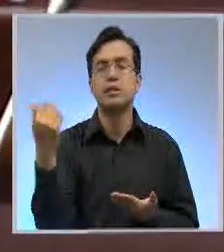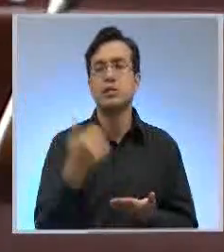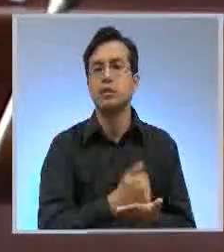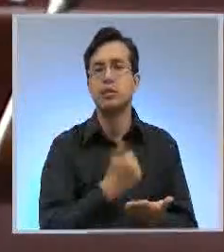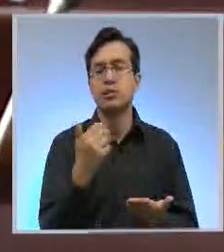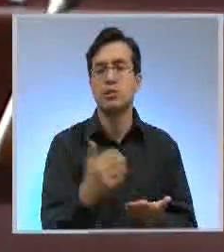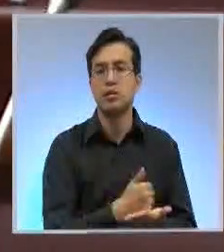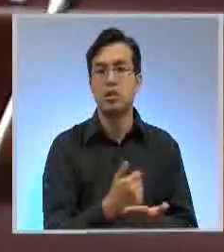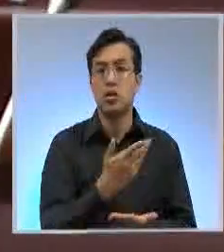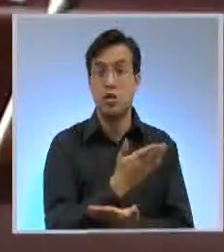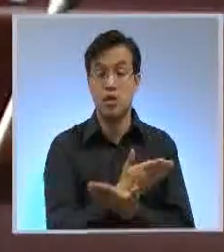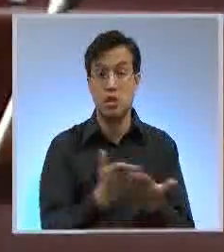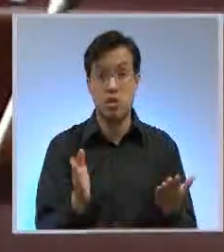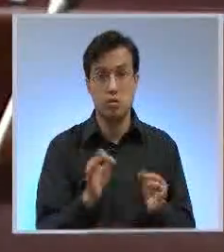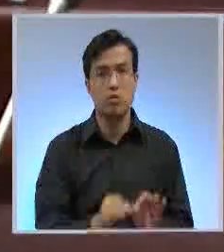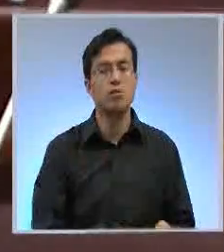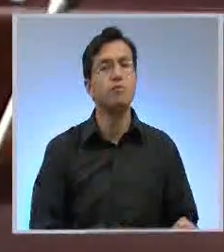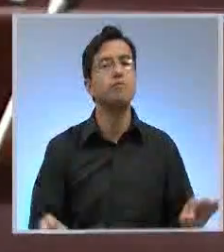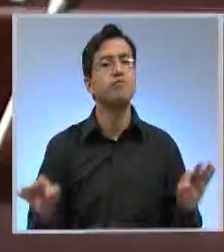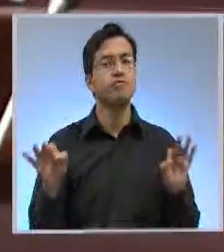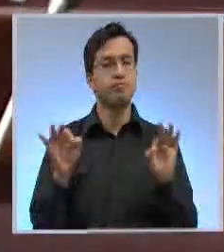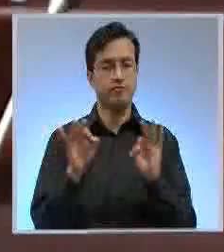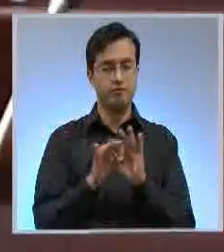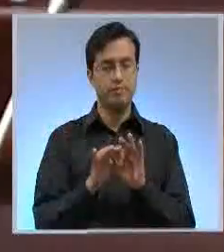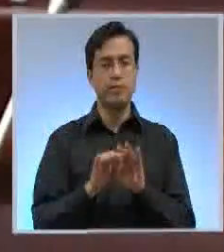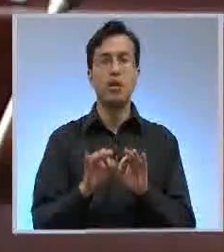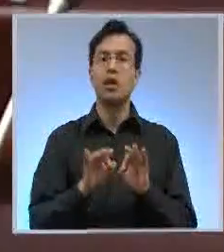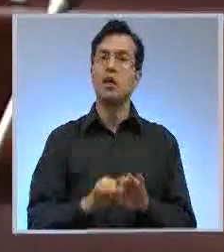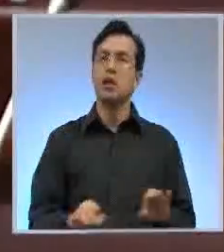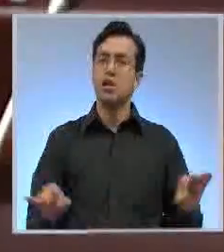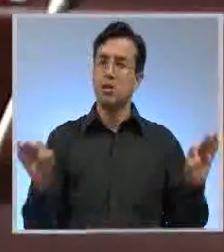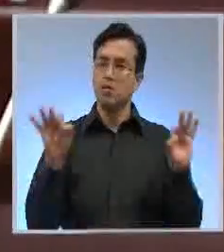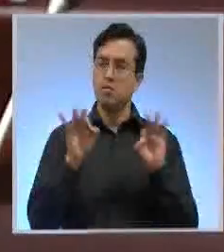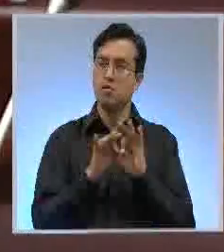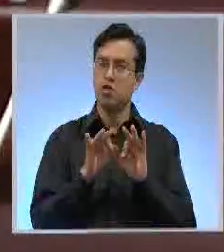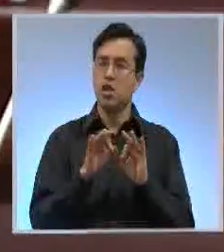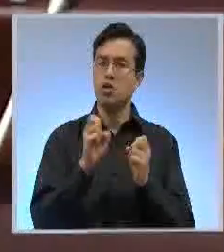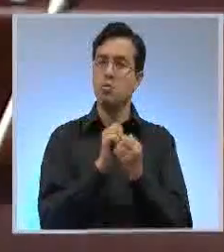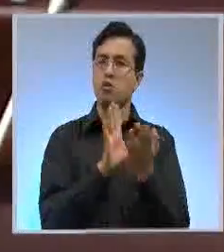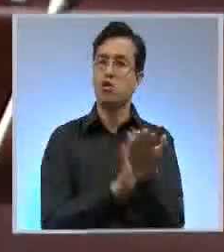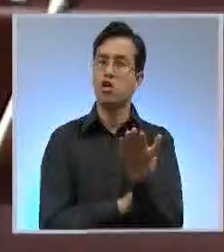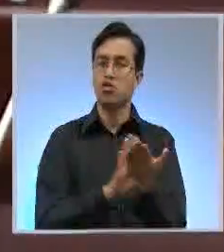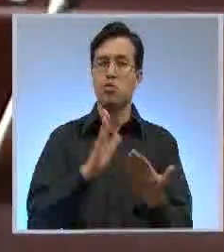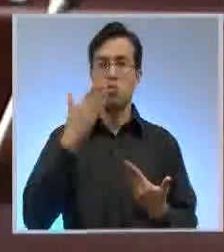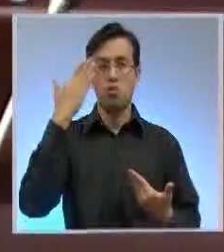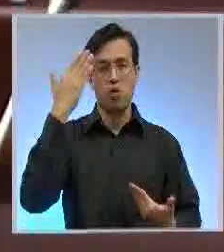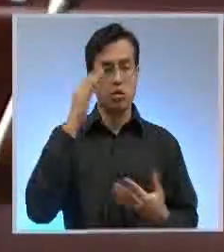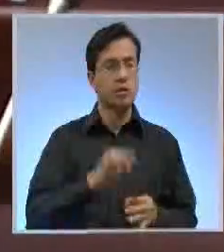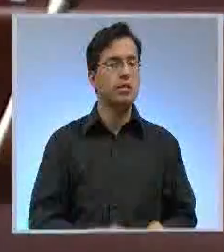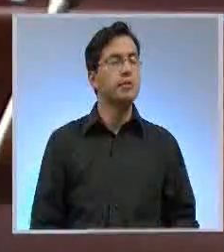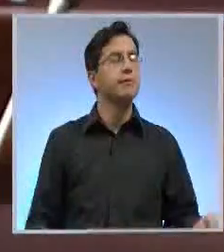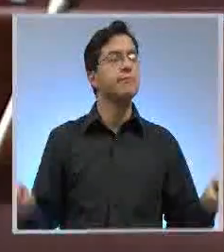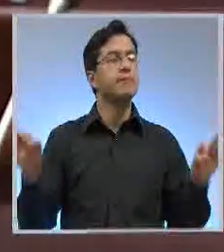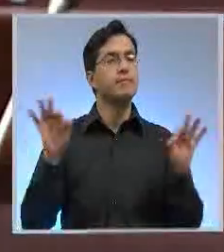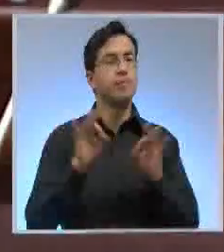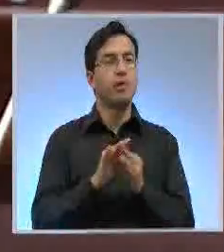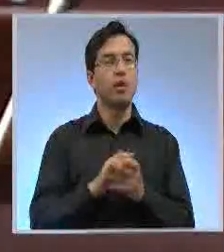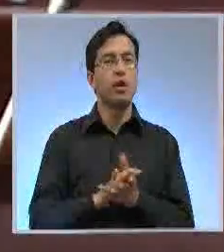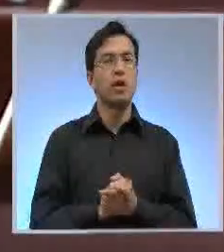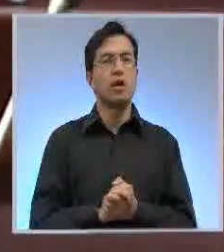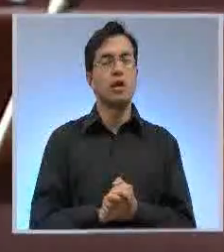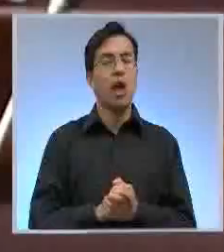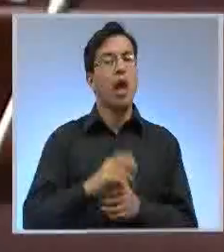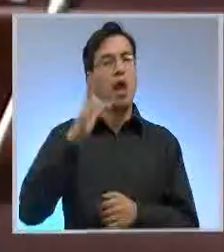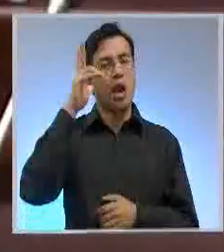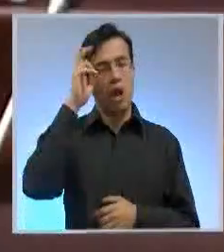nos parece que es lo adecuado. Pero además porque no es cualquier ley. Es decir, esta es una ley que tiene que ver, si quiere, con una